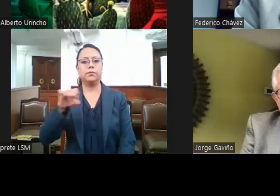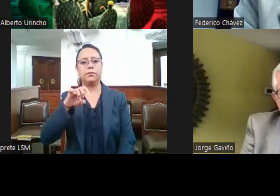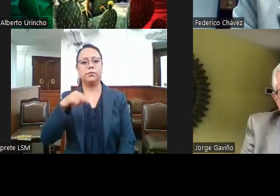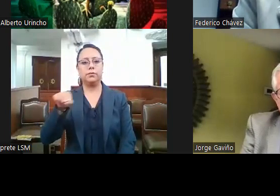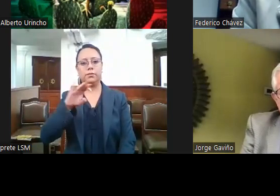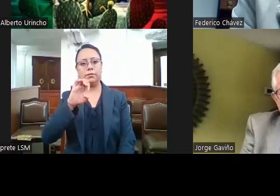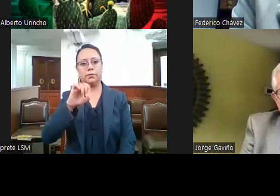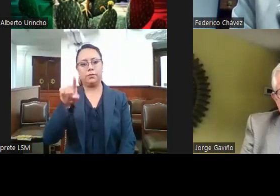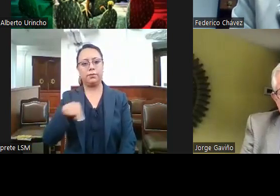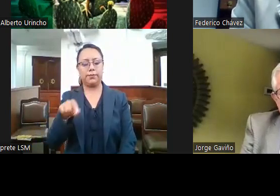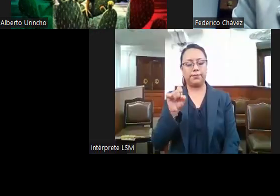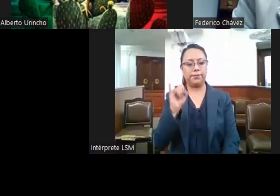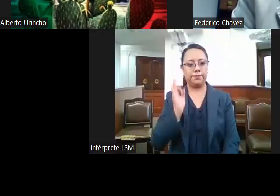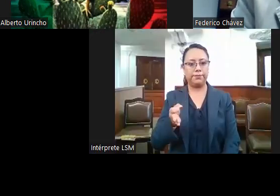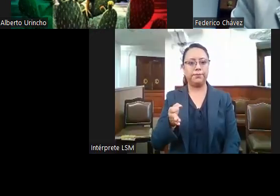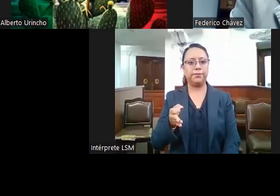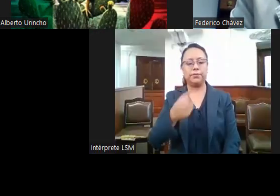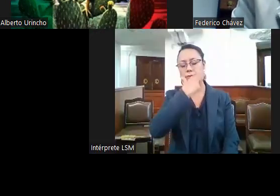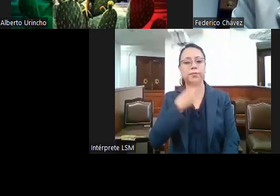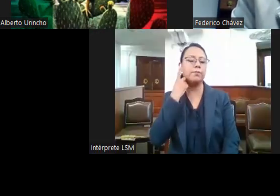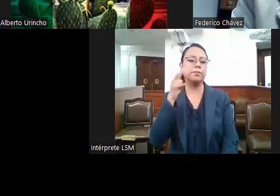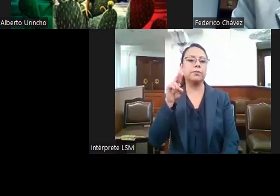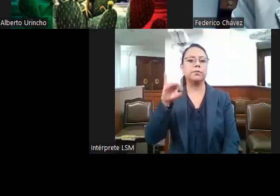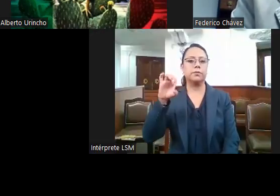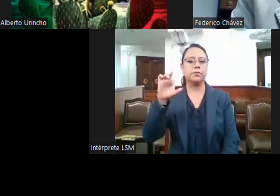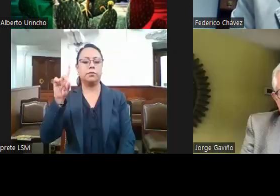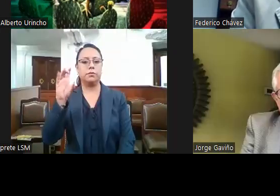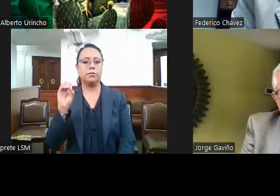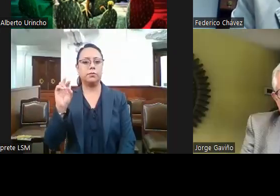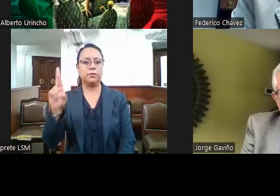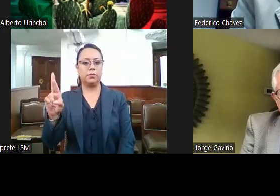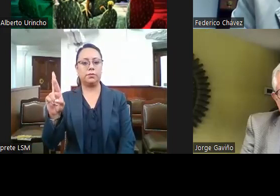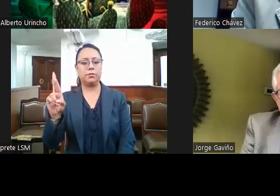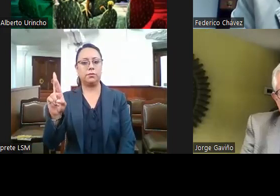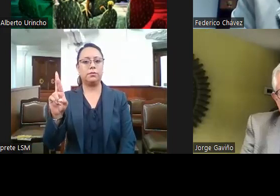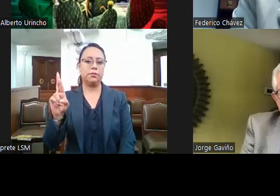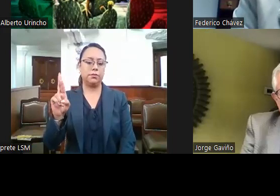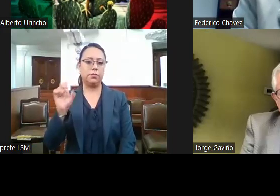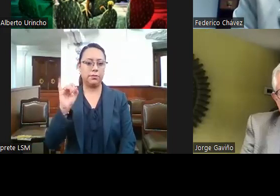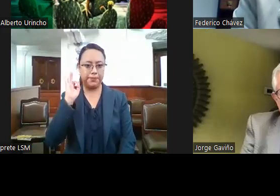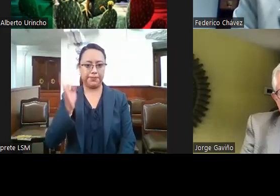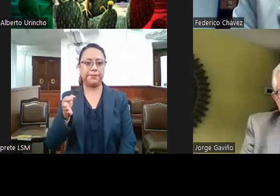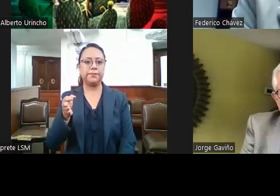favor. Diputado Ricardo Rubio Torres. Rubio Torres en pro.